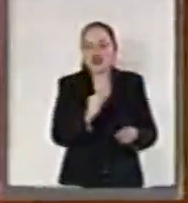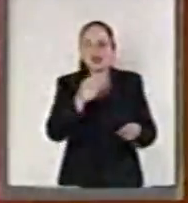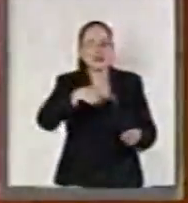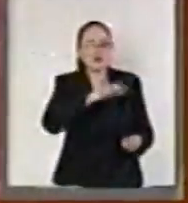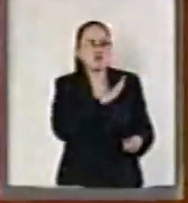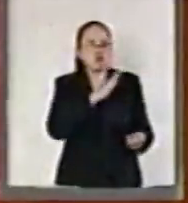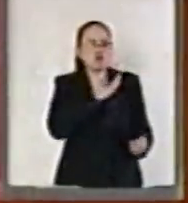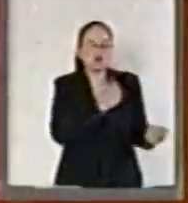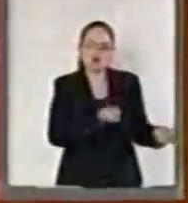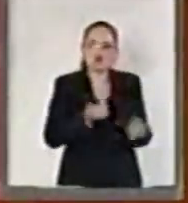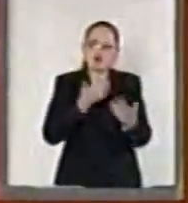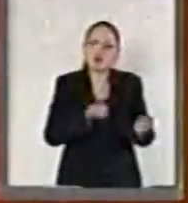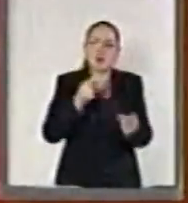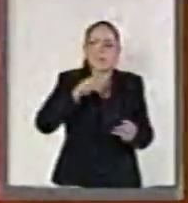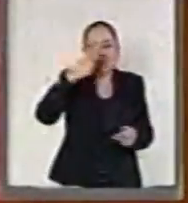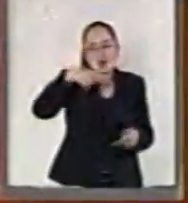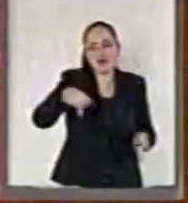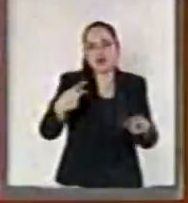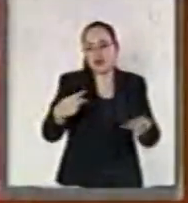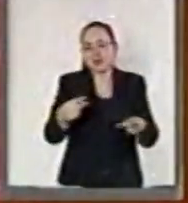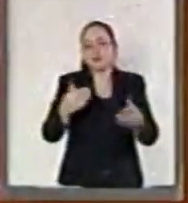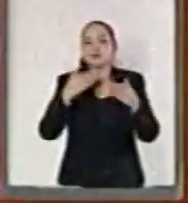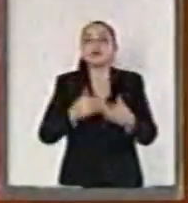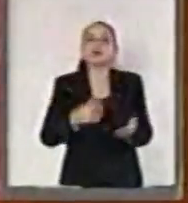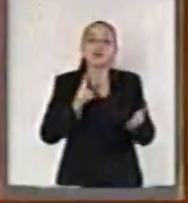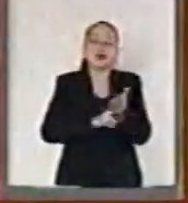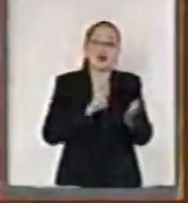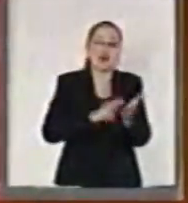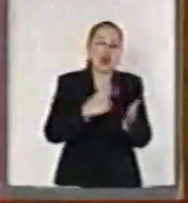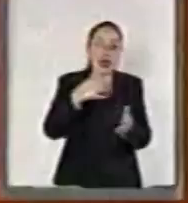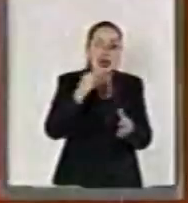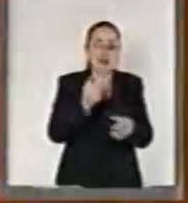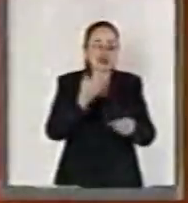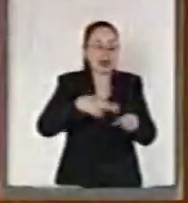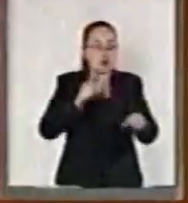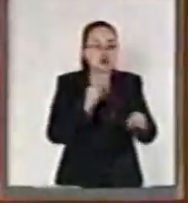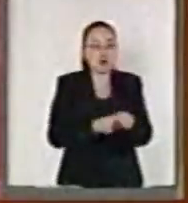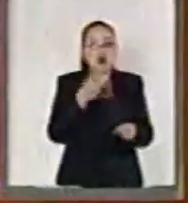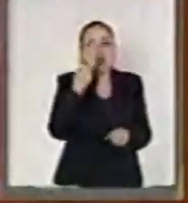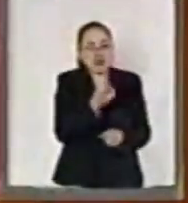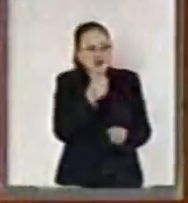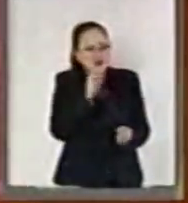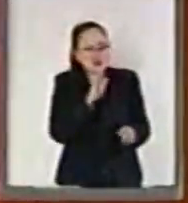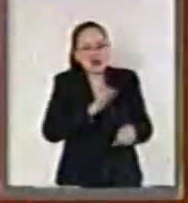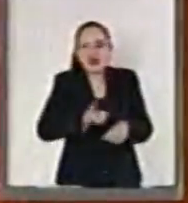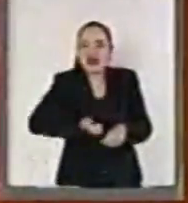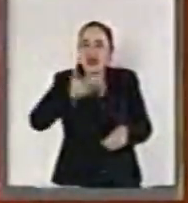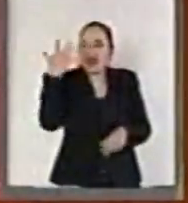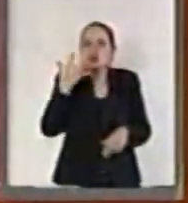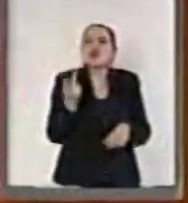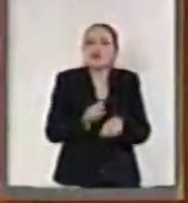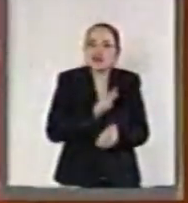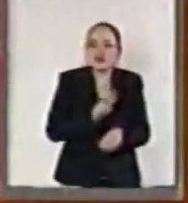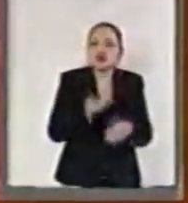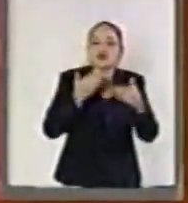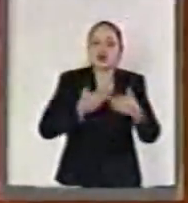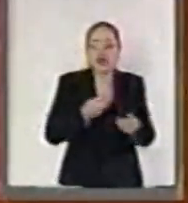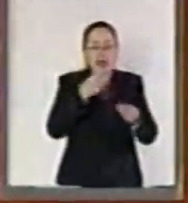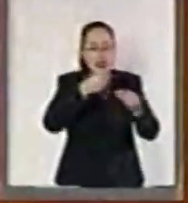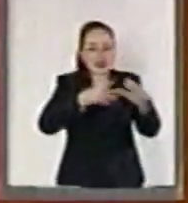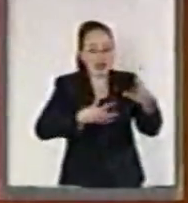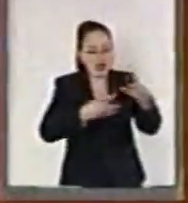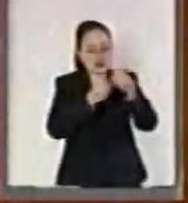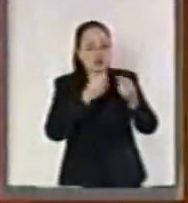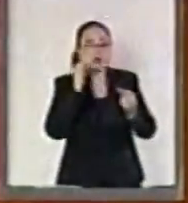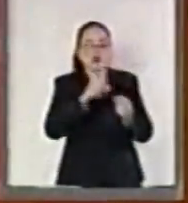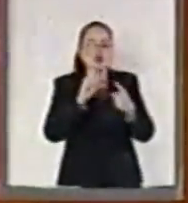etcétera. El encarecimiento del gas es una condición para que todo esto que dice la